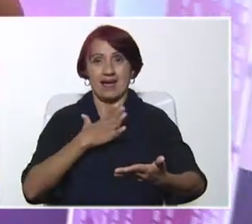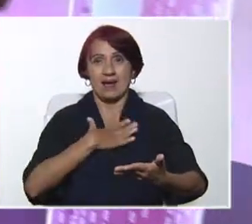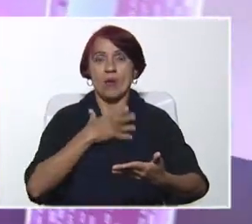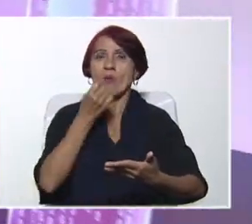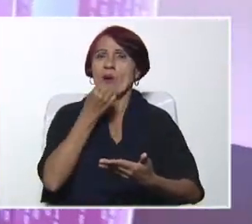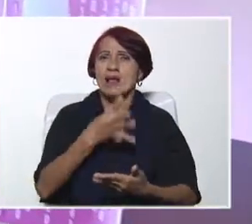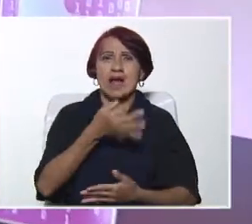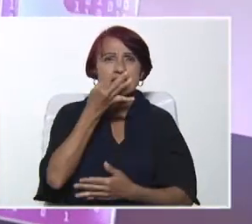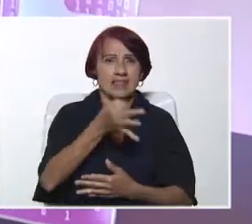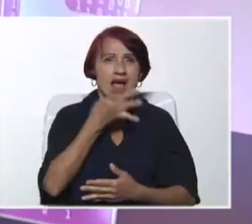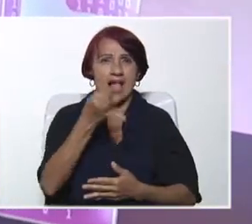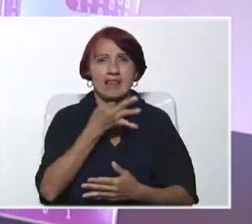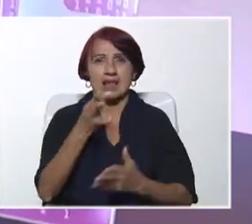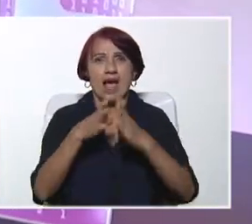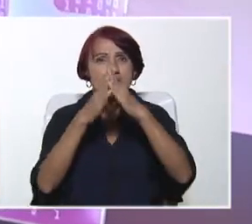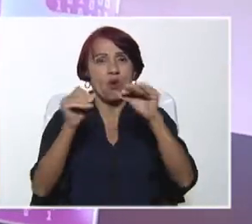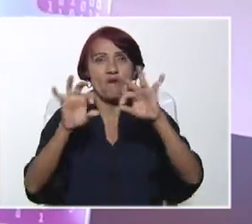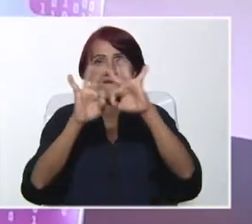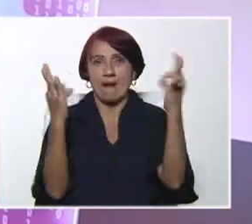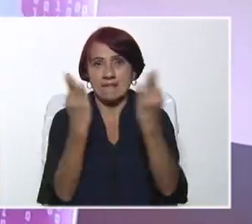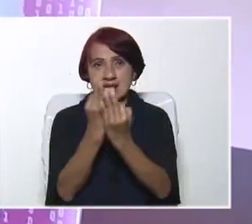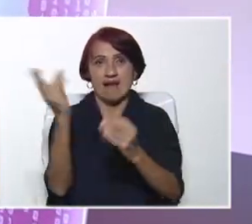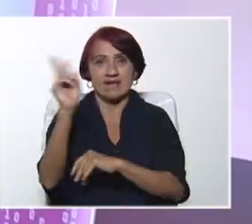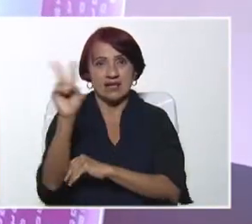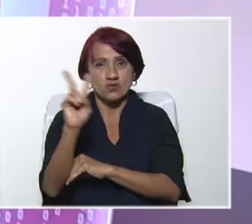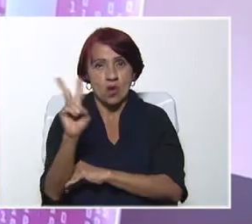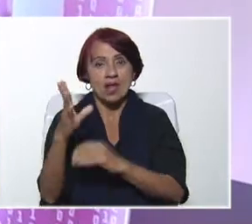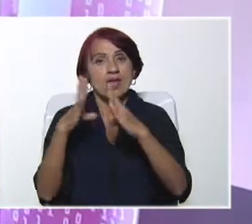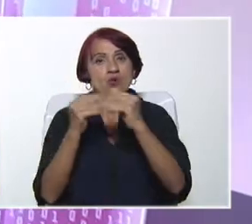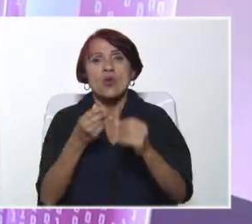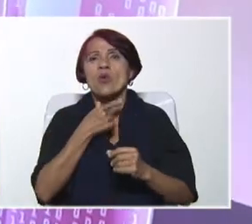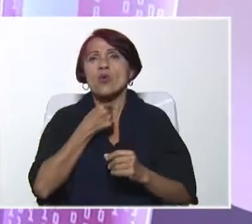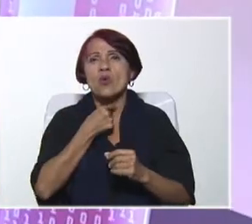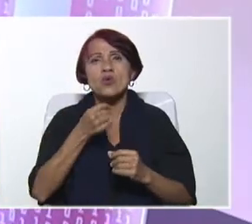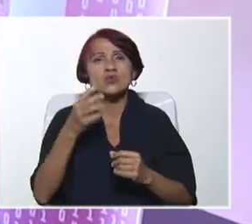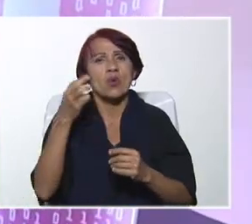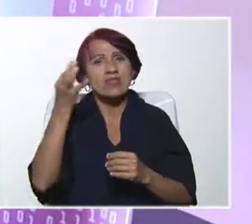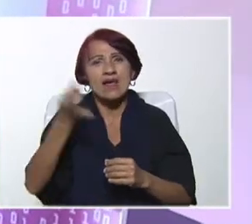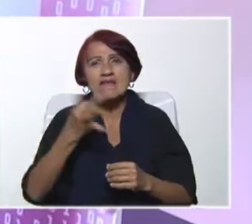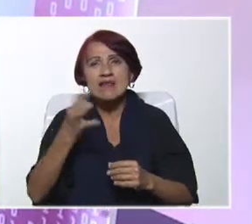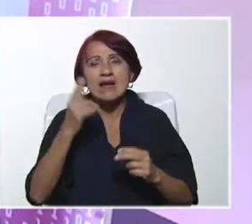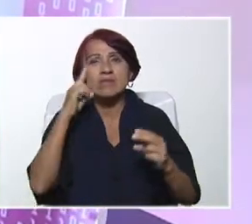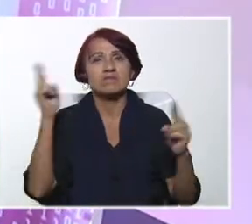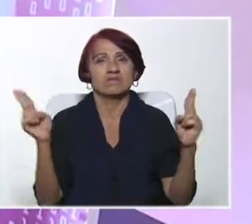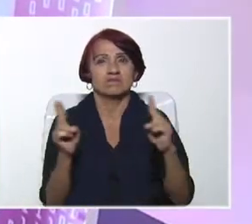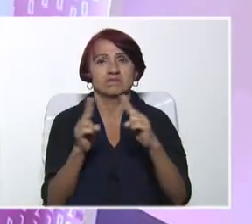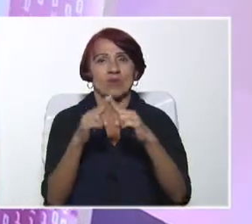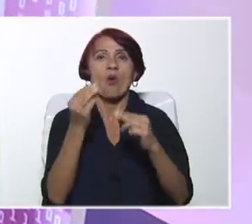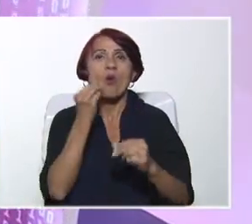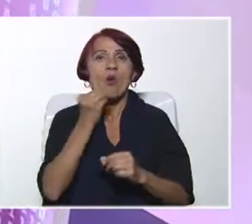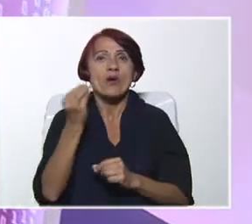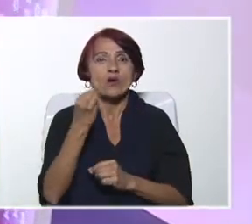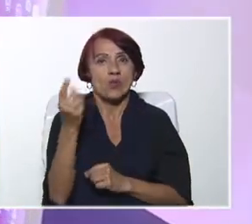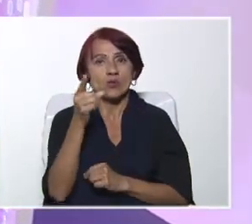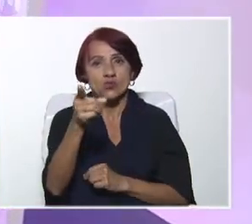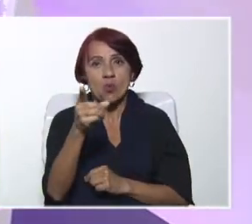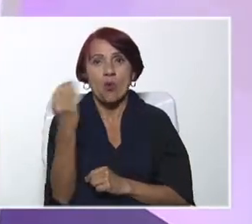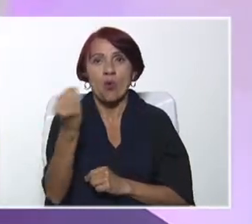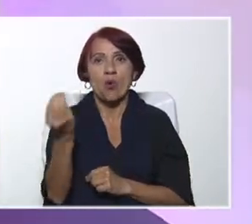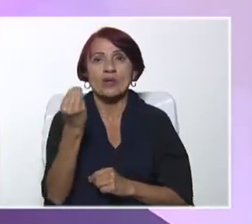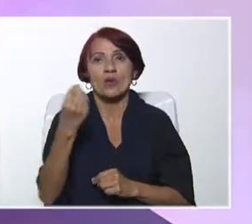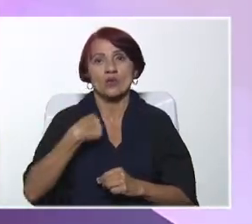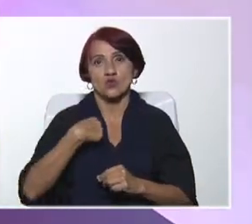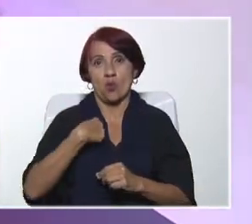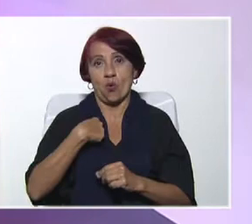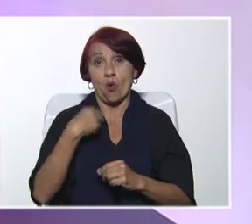Dibújame. Muy buenas tardes, familia venezolana. Qué gusto encontrarme nuevamente con jóvenes como tú, jóvenes como